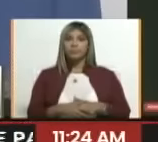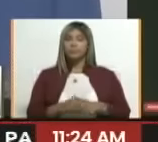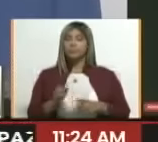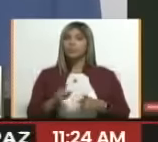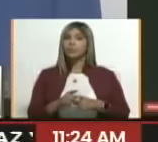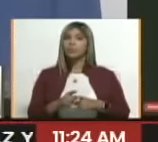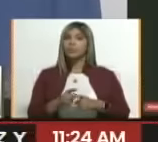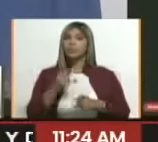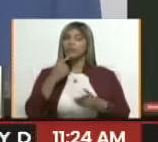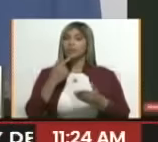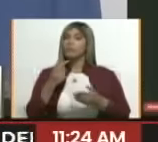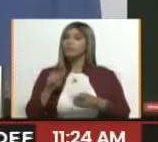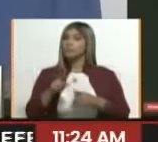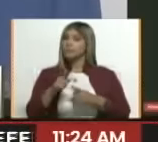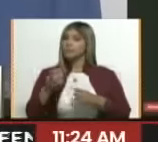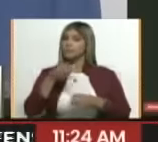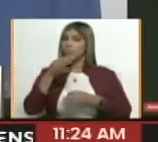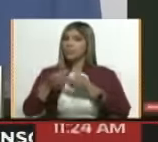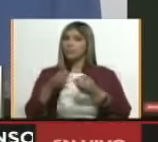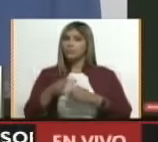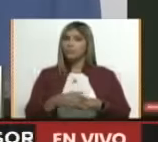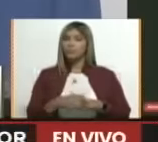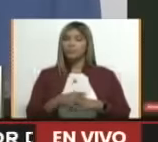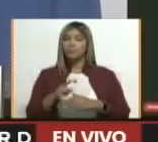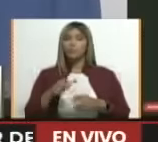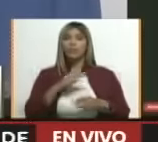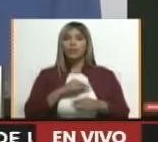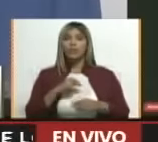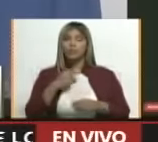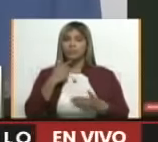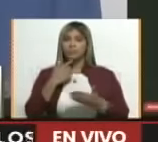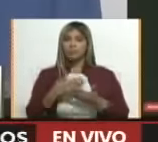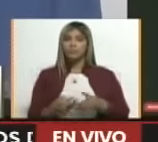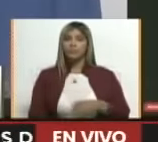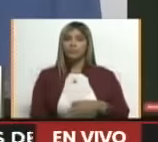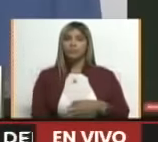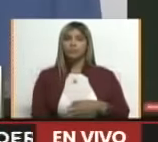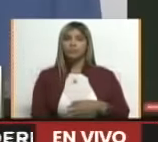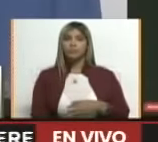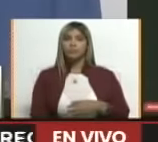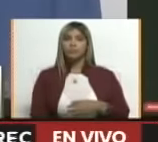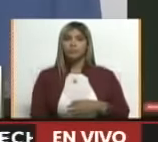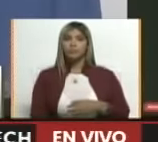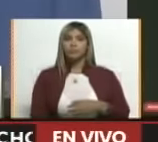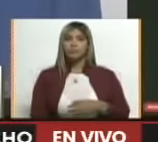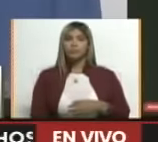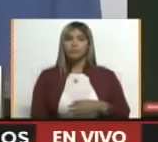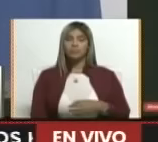darle la palabra, de la cual nos ha pedido que